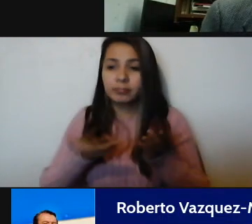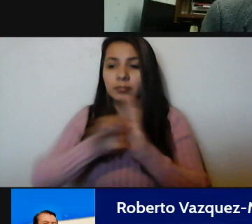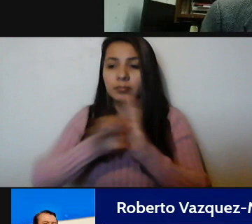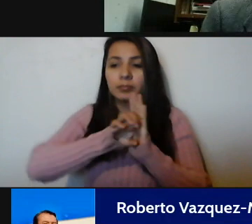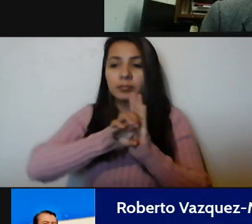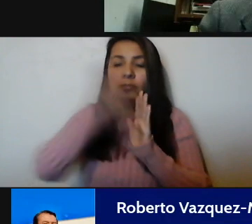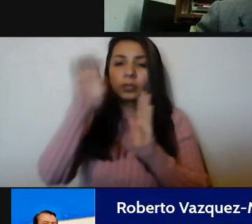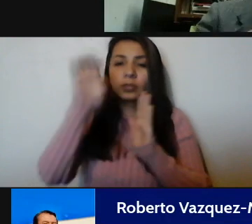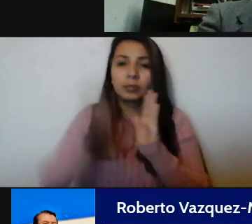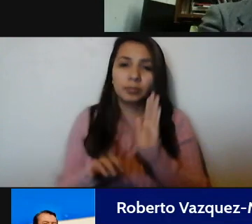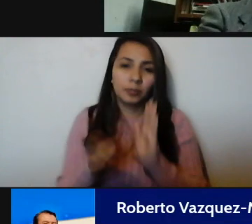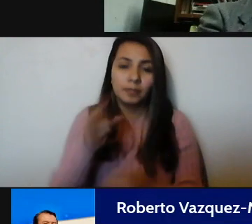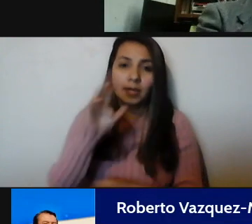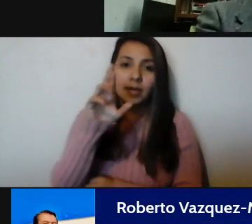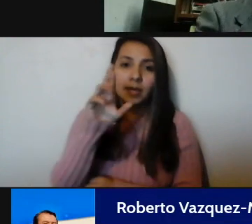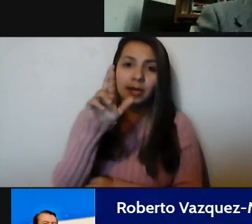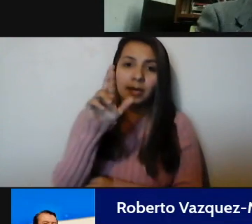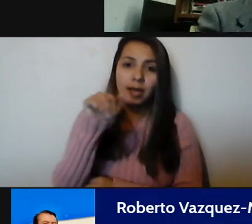ejemplo,